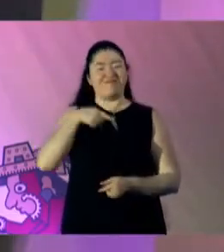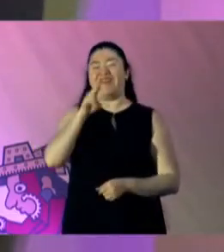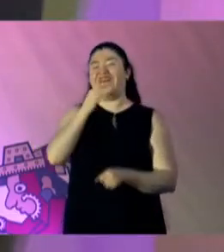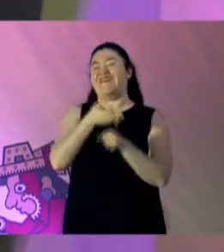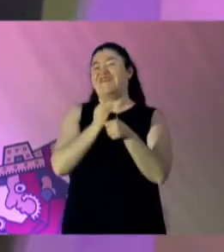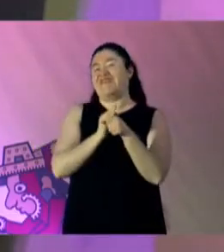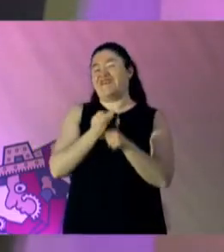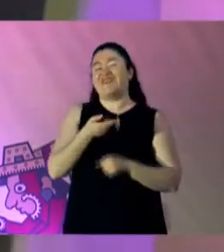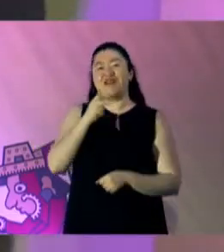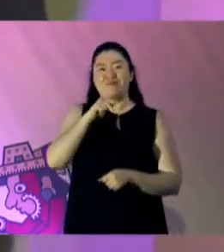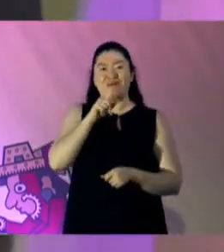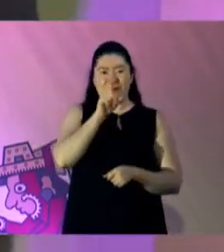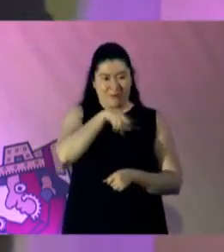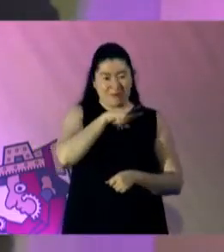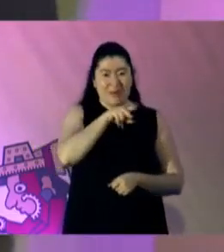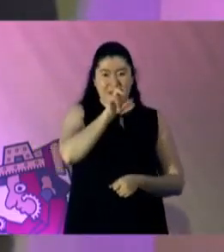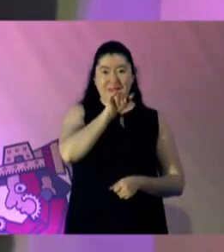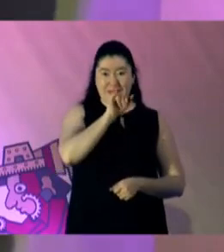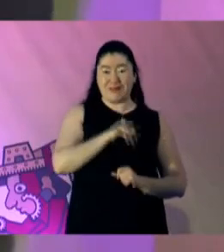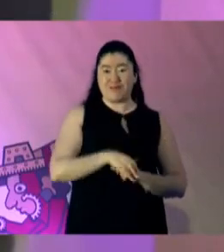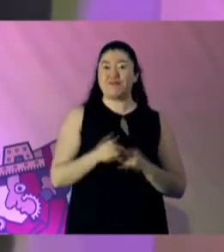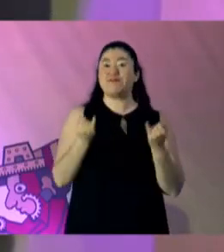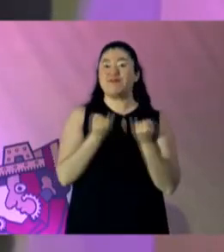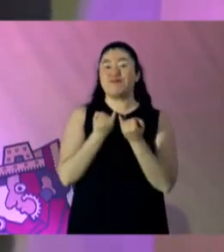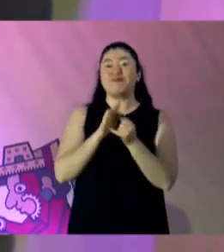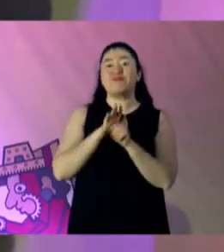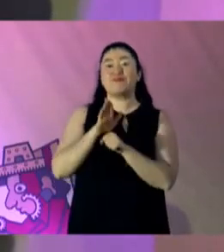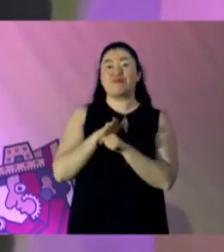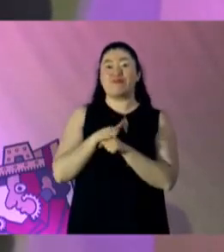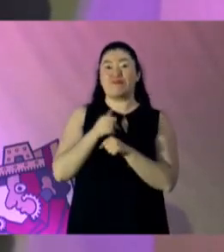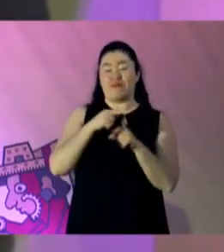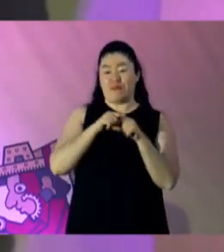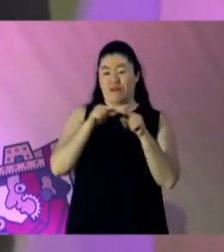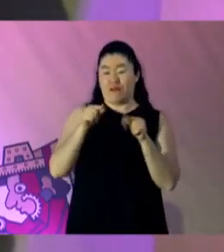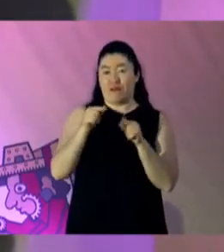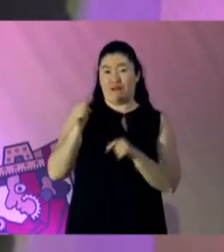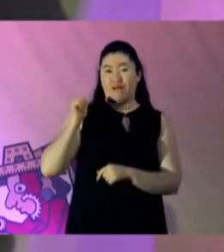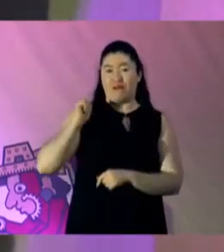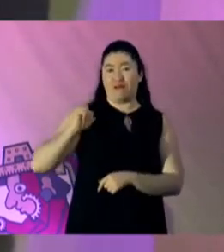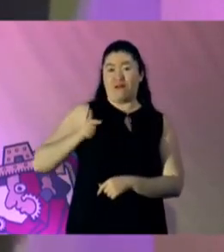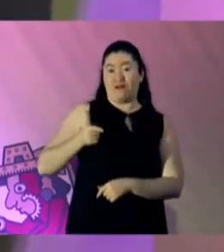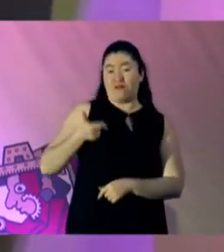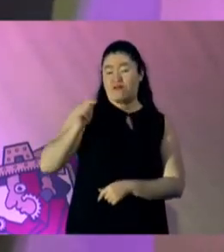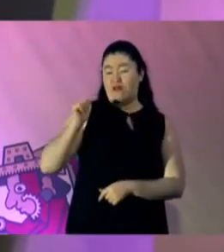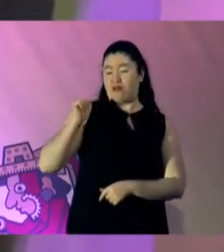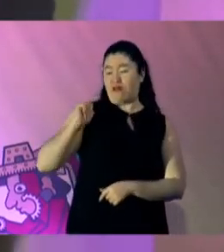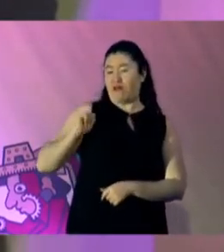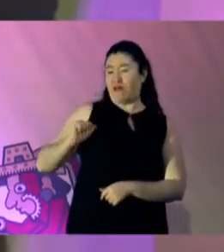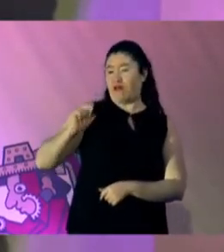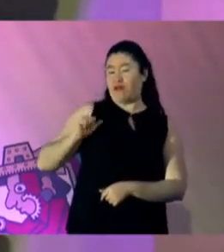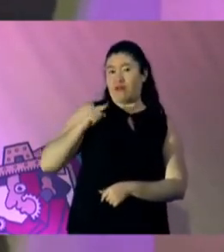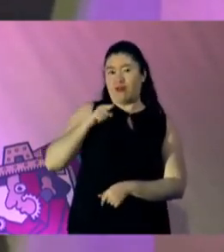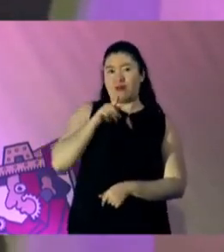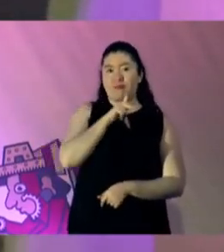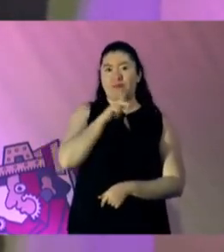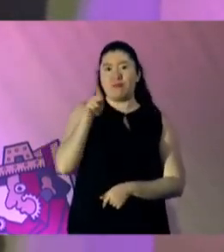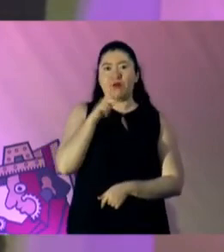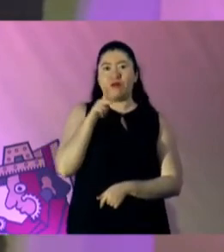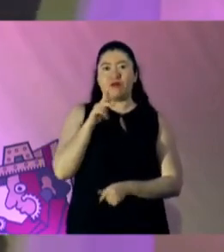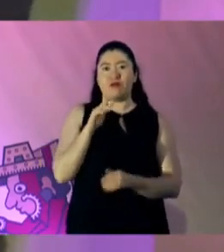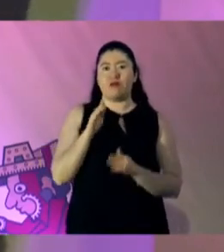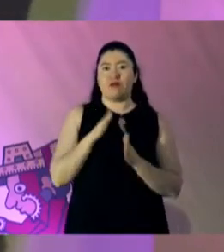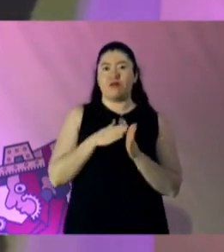y también en el rollo de la colección de armas antiguas sería un museo esa casa es un museo y